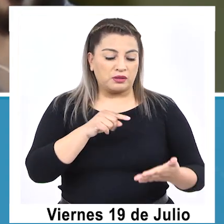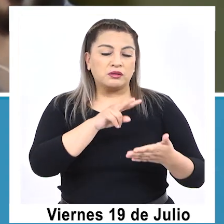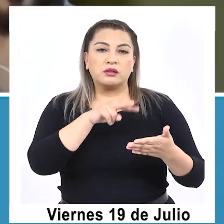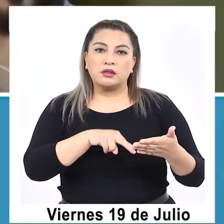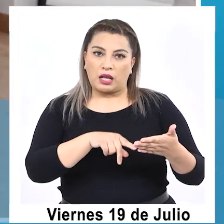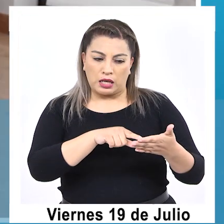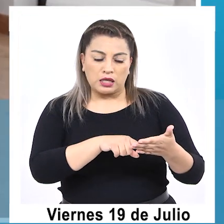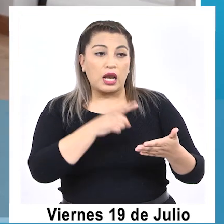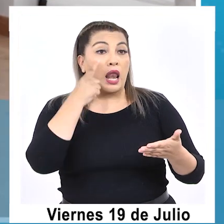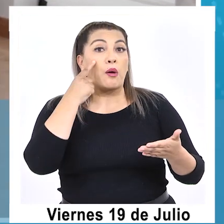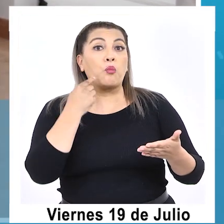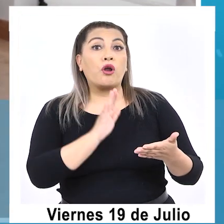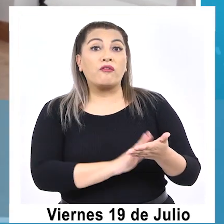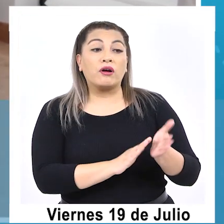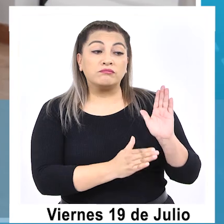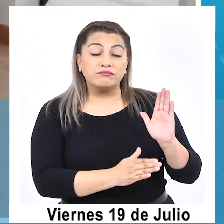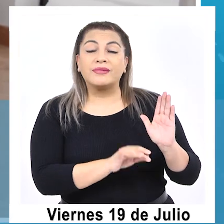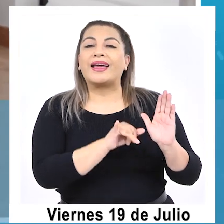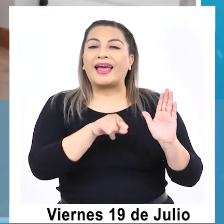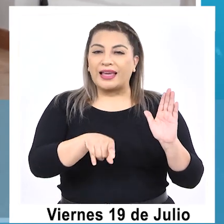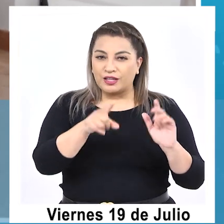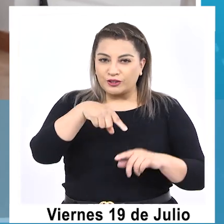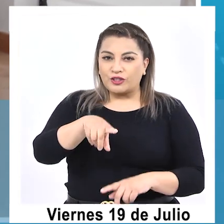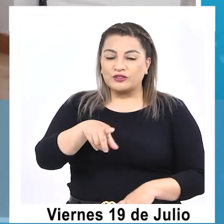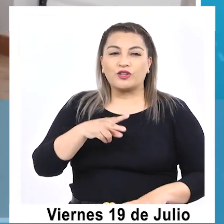la evidencia y de ahí obtener las recomendaciones.